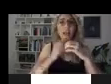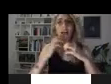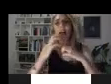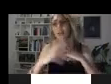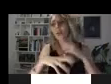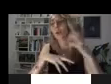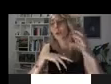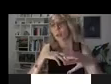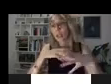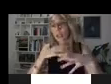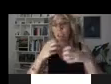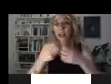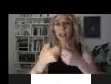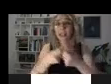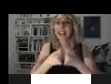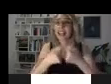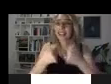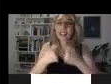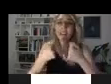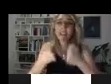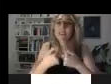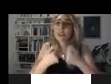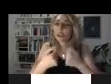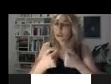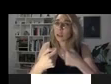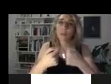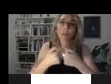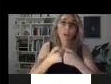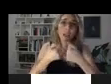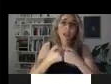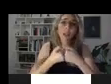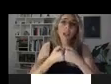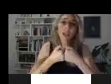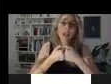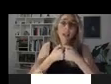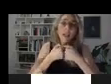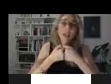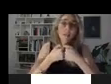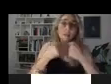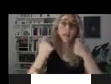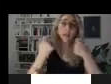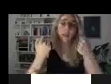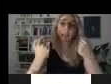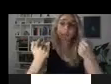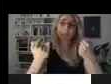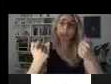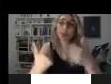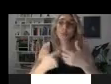arte digital, obras tolkienizadas, entra en tensión porque